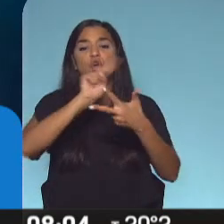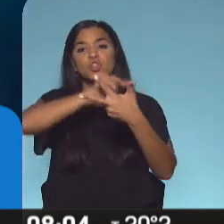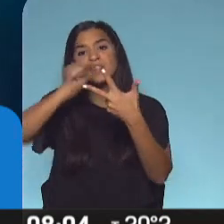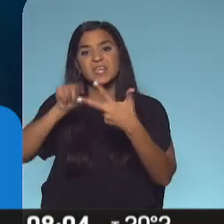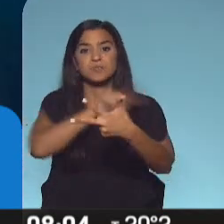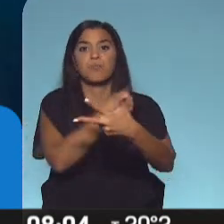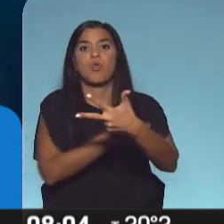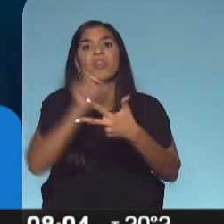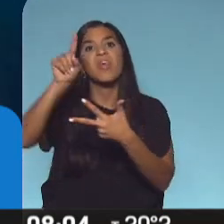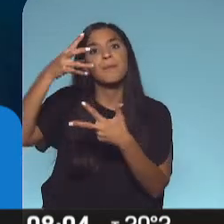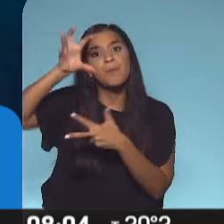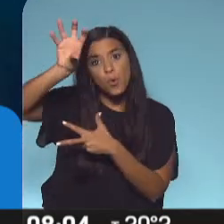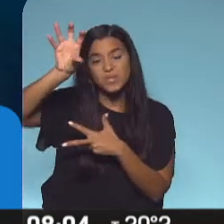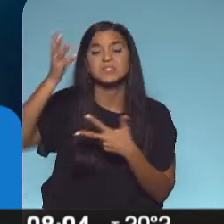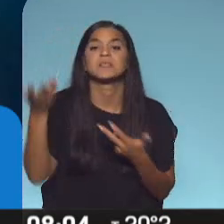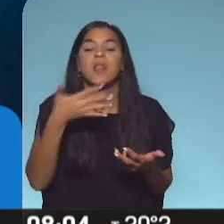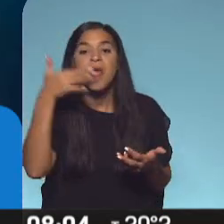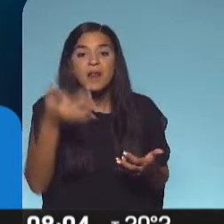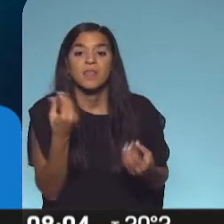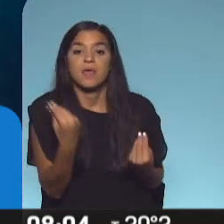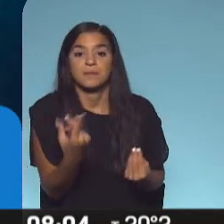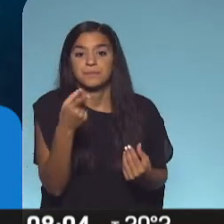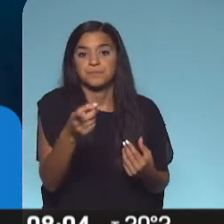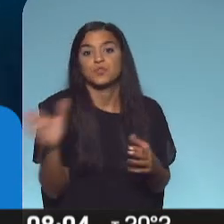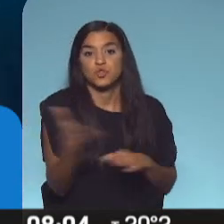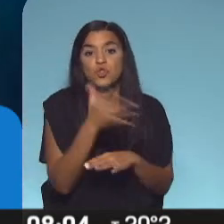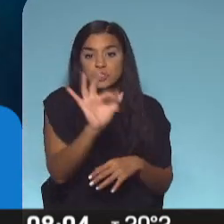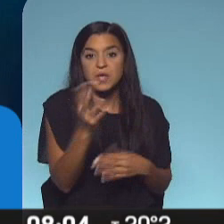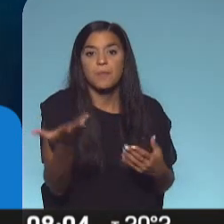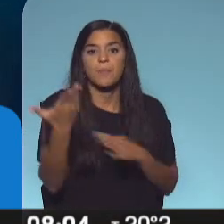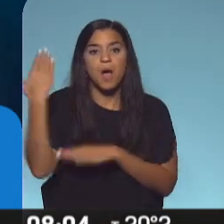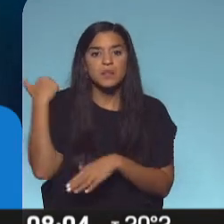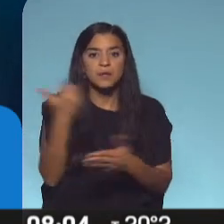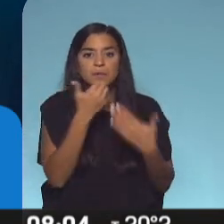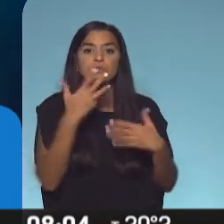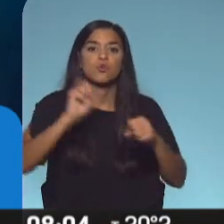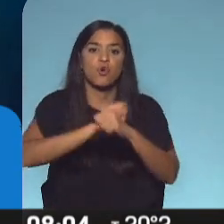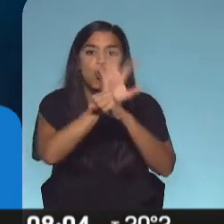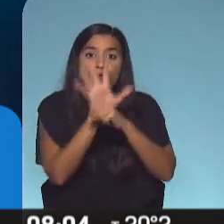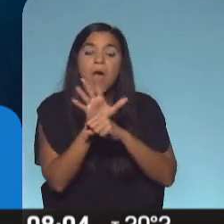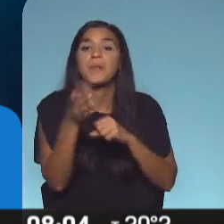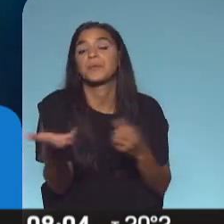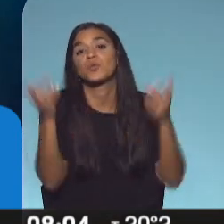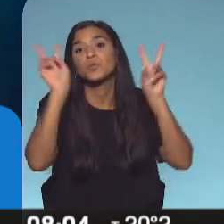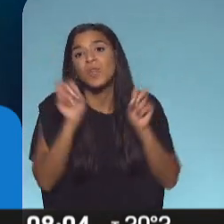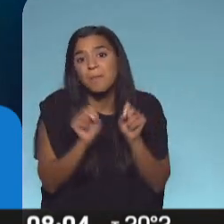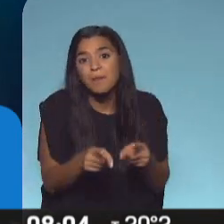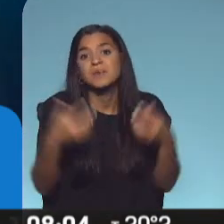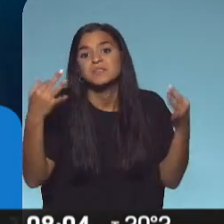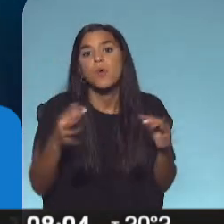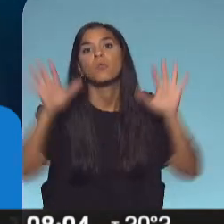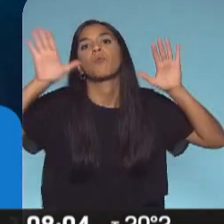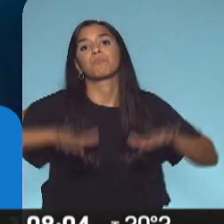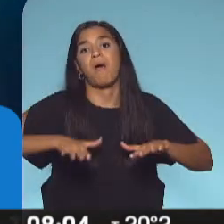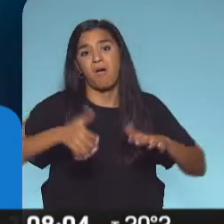Estado provincial. Bueno, la realidad es que a raíz de lo que todos sabemos, lo que venimos hablando, es el coronavirus, seguramente tenga un